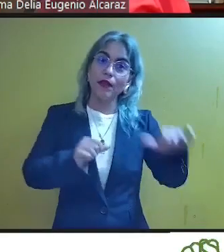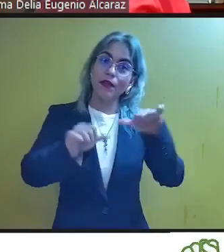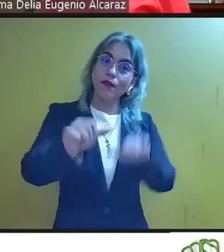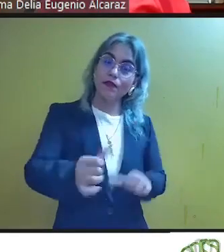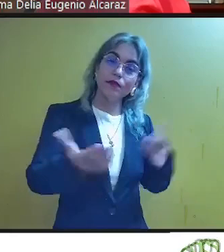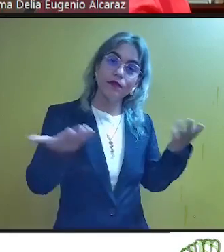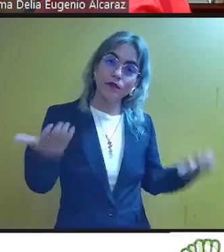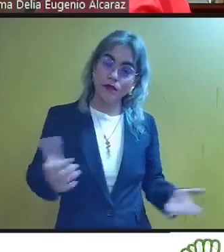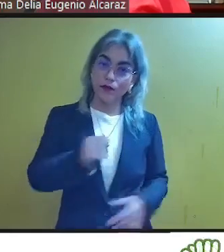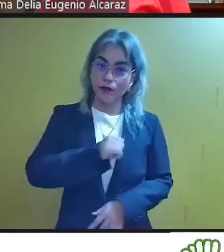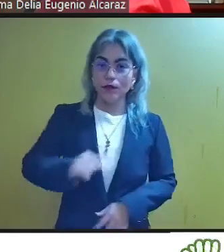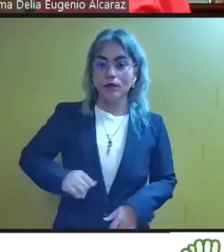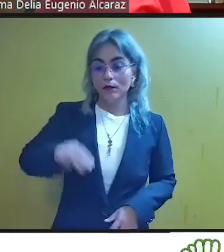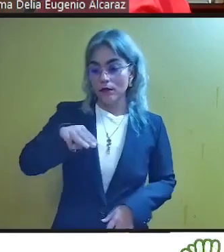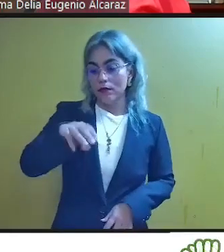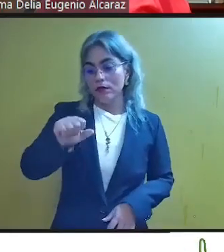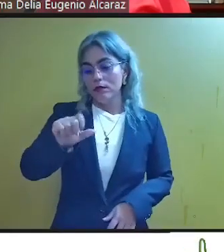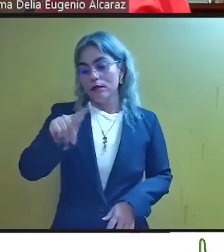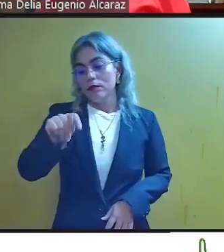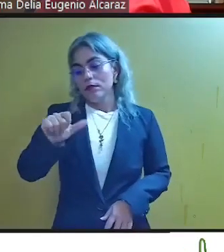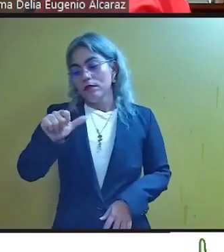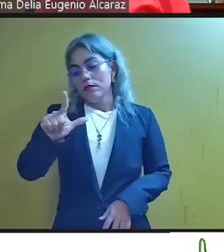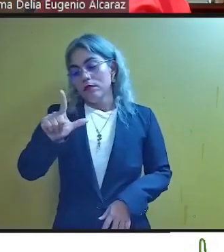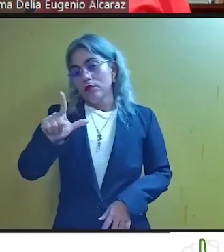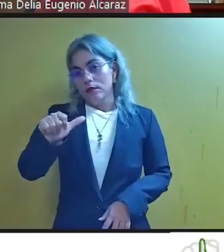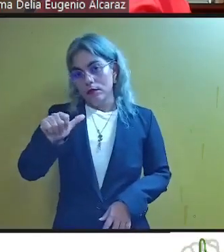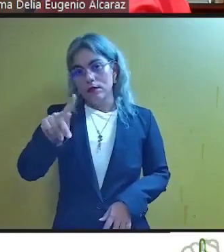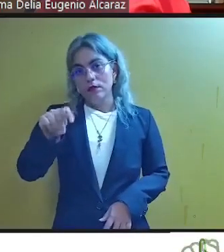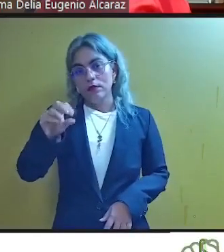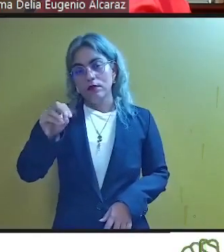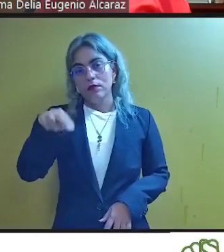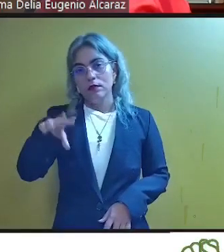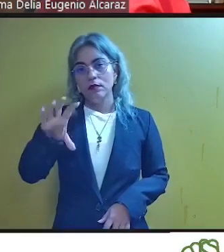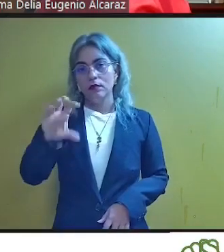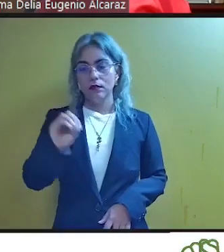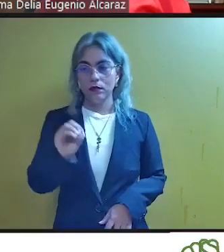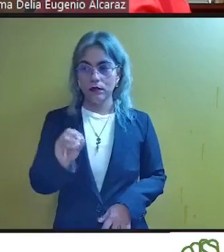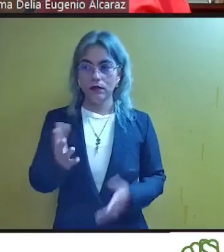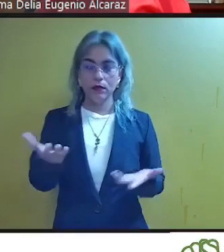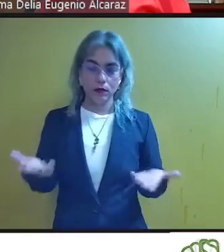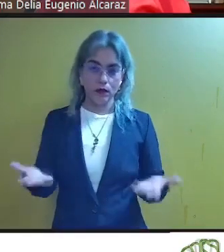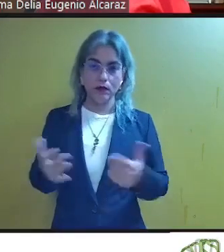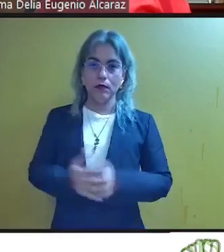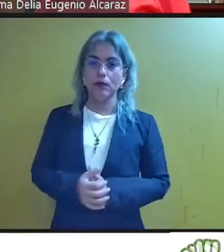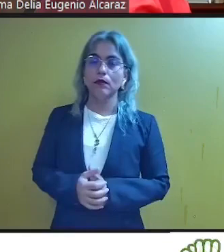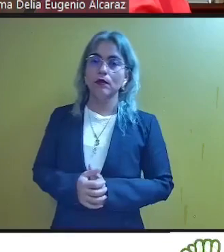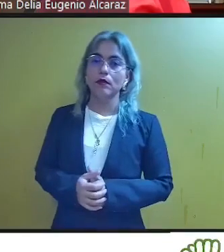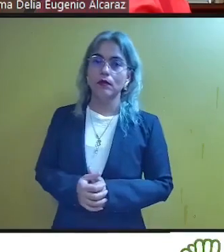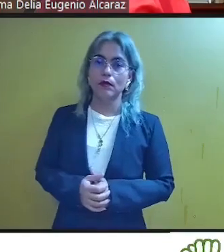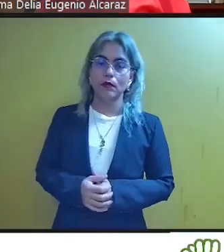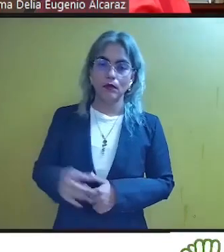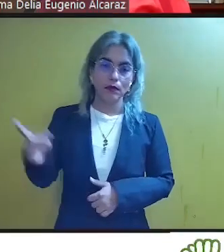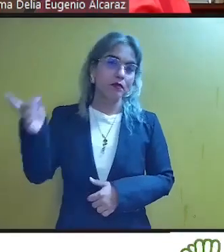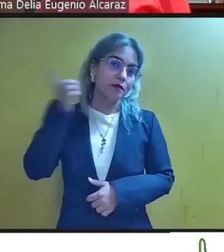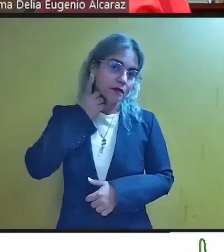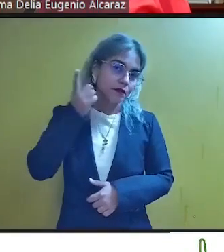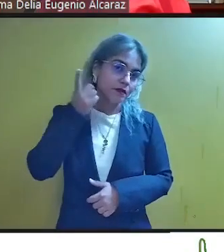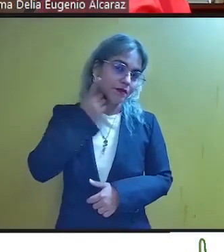del Ayuntamiento de Metlatónoc, Guerrero, electos en el proceso electoral ordinario de gubernatura, diputaciones locales y